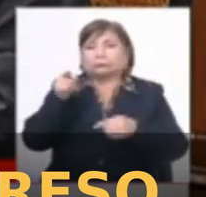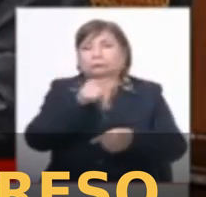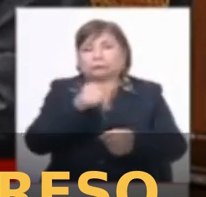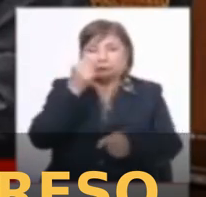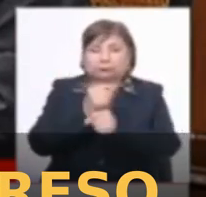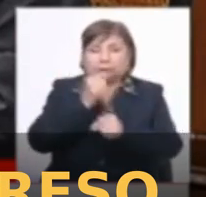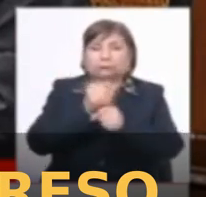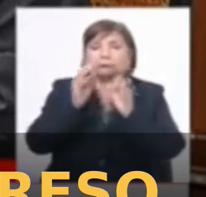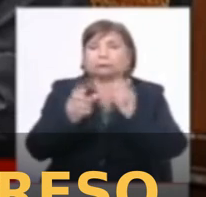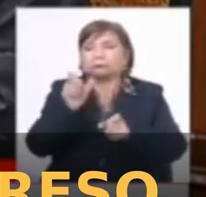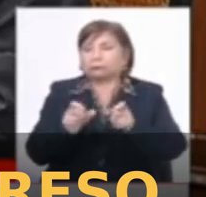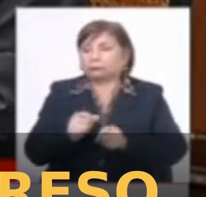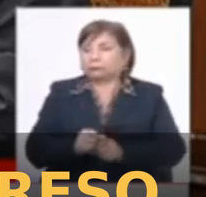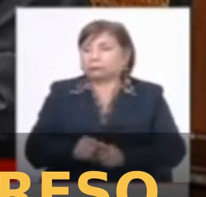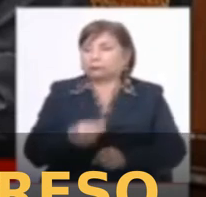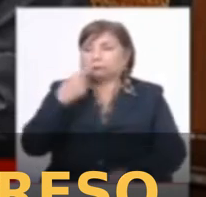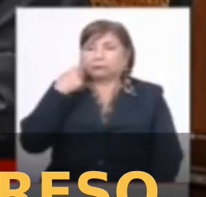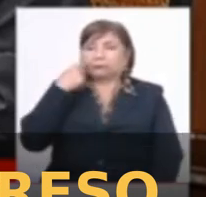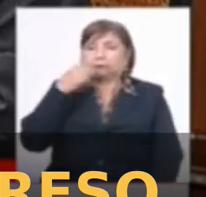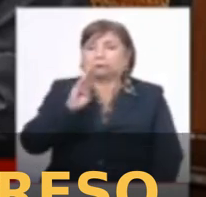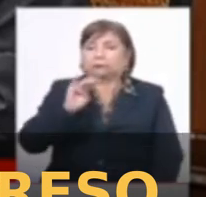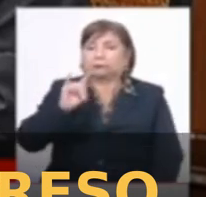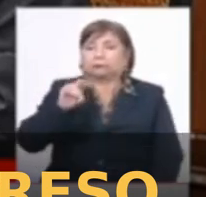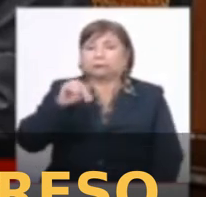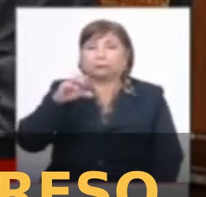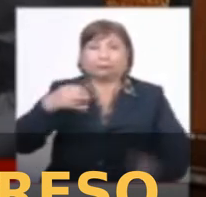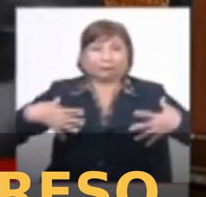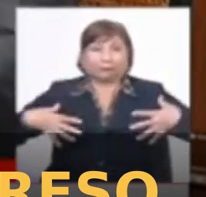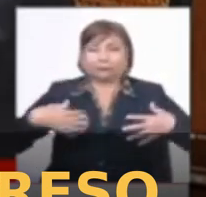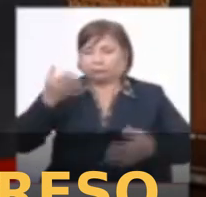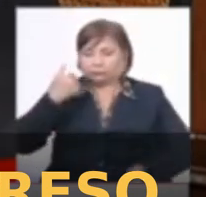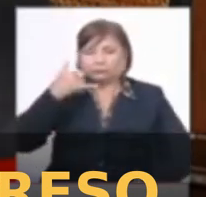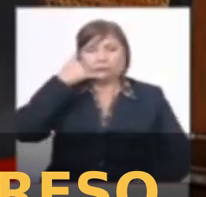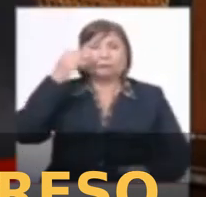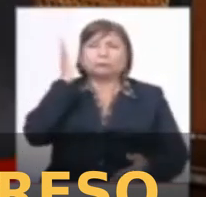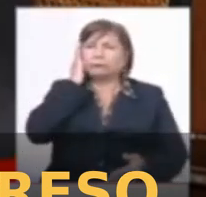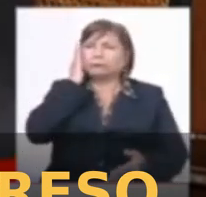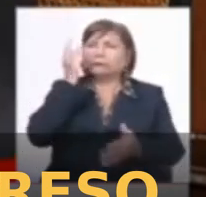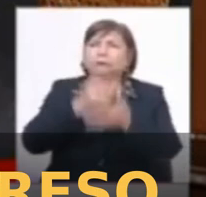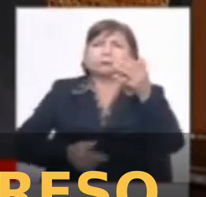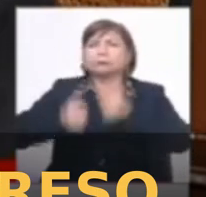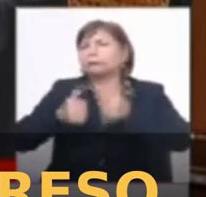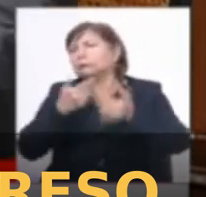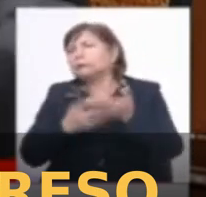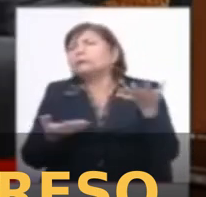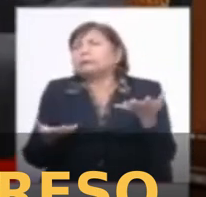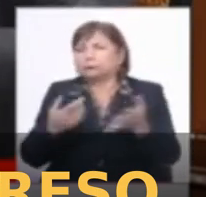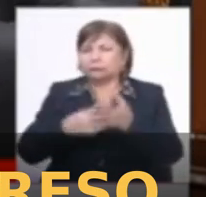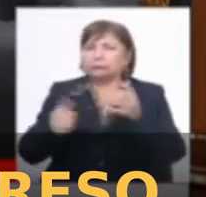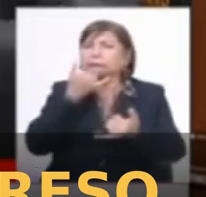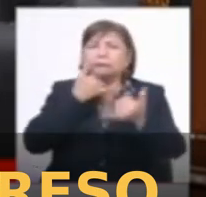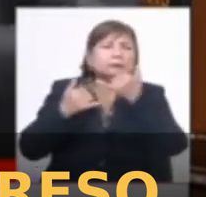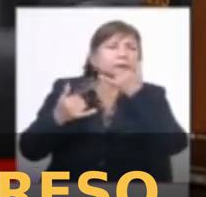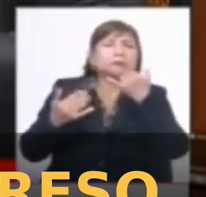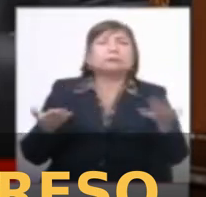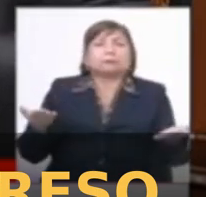funcionario público. El señor Bruno Pacheco me llamó a saber cuáles eran las condiciones y qué es lo que estaba sucediendo.